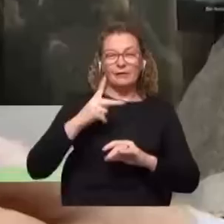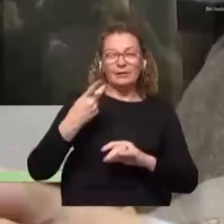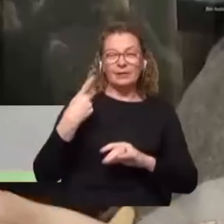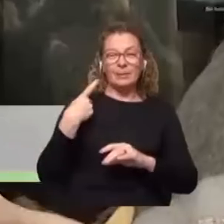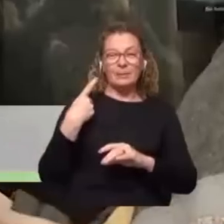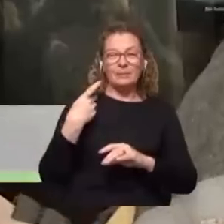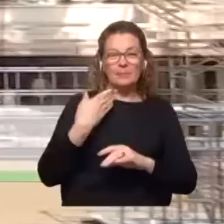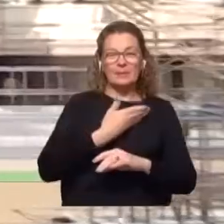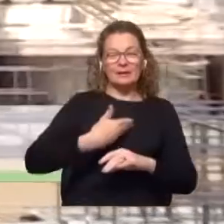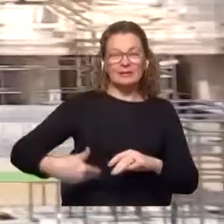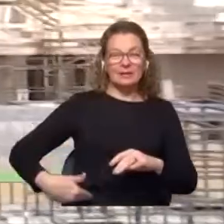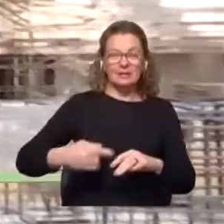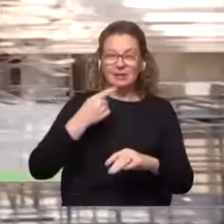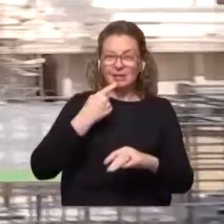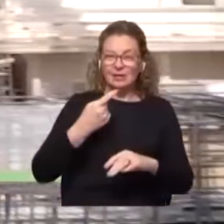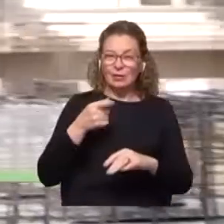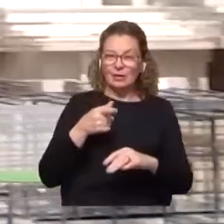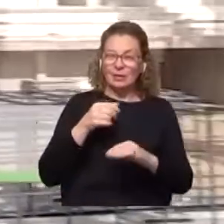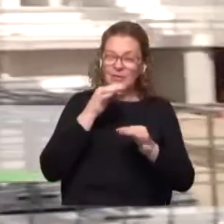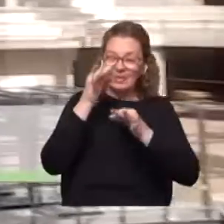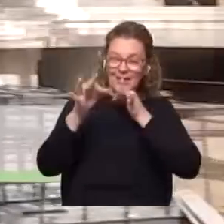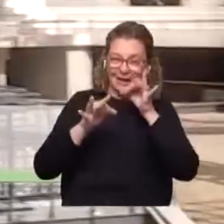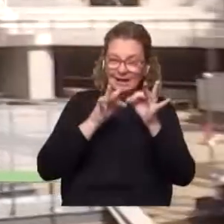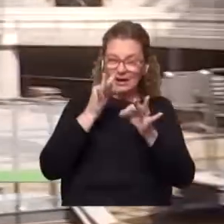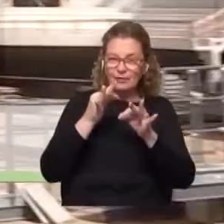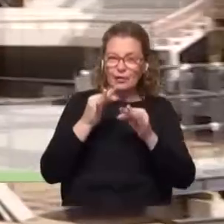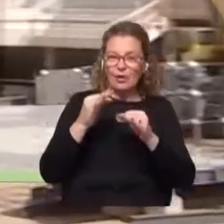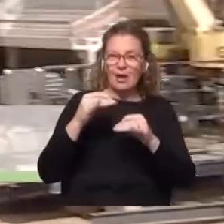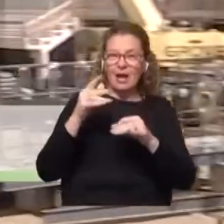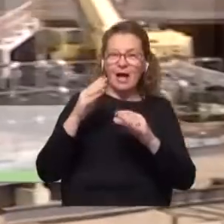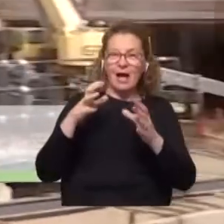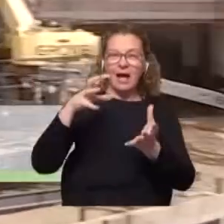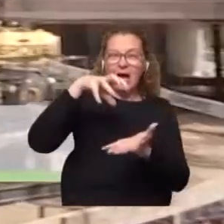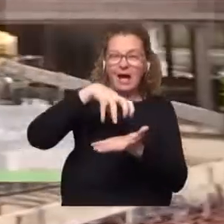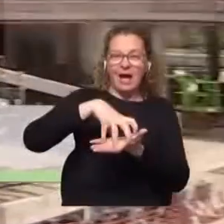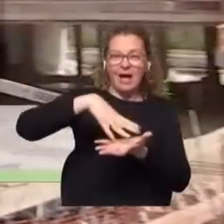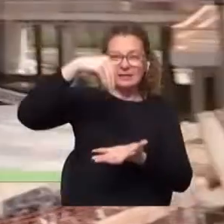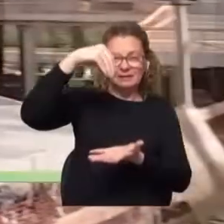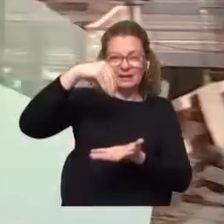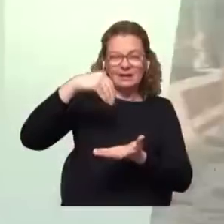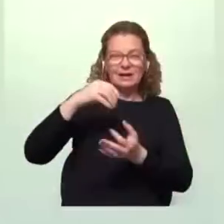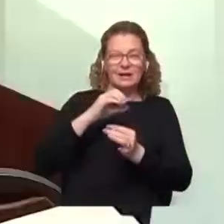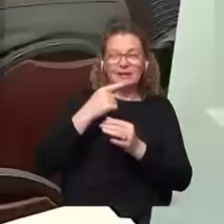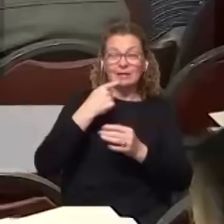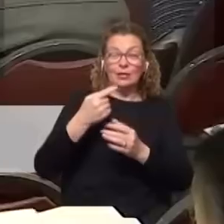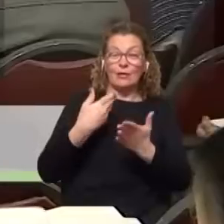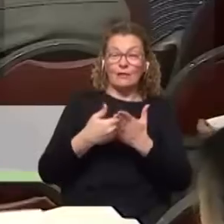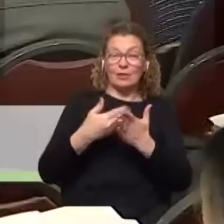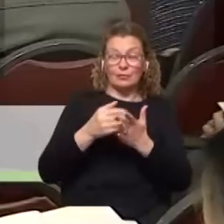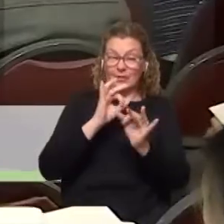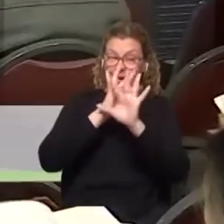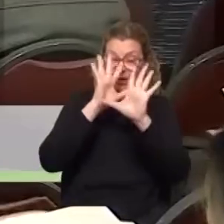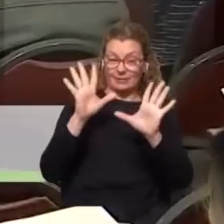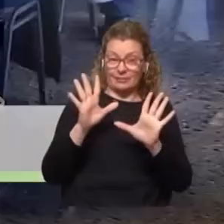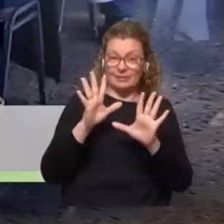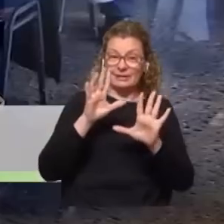antel Robert dubie declaró en la causa que indaga el proceso de construcción del Arena y dijo que faltó transparencia más de 75